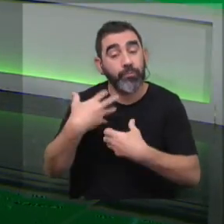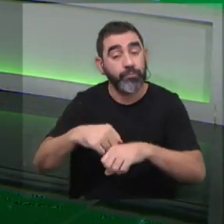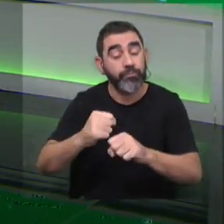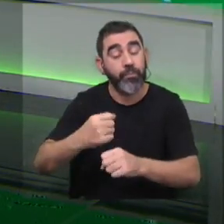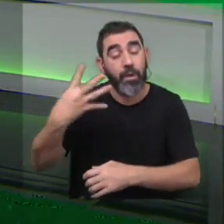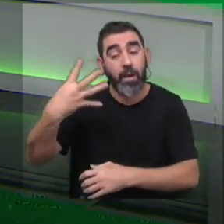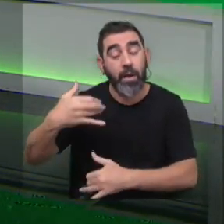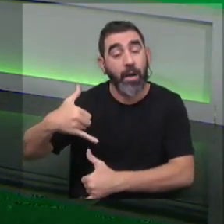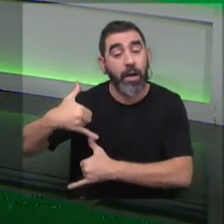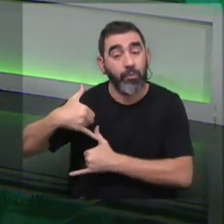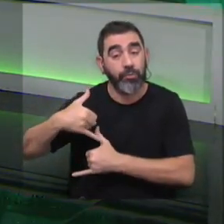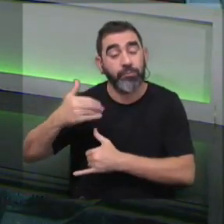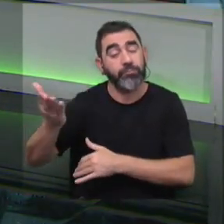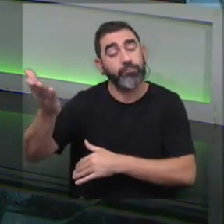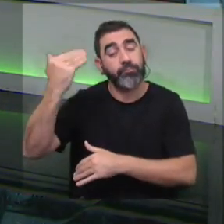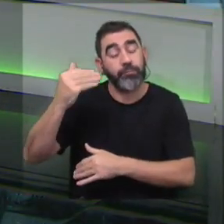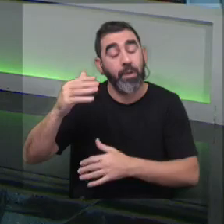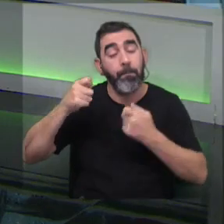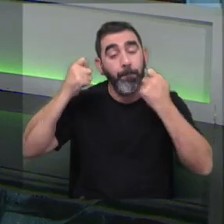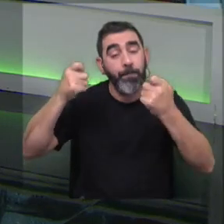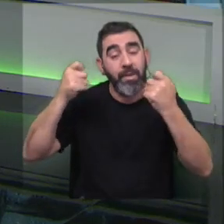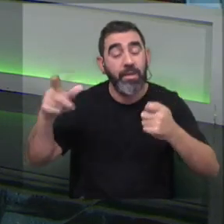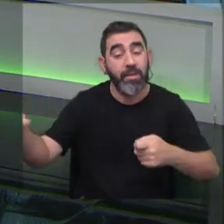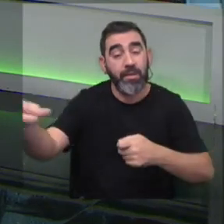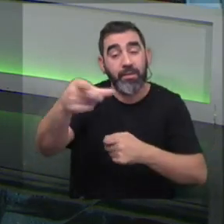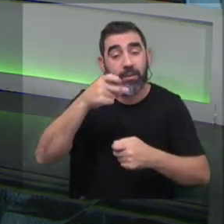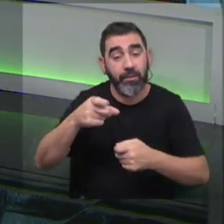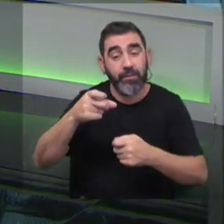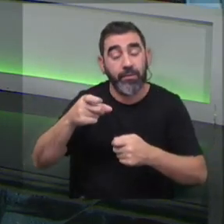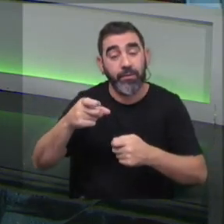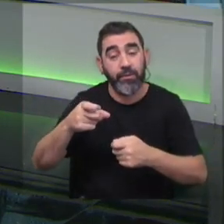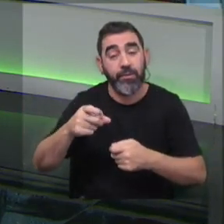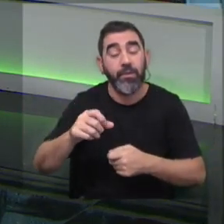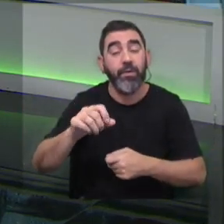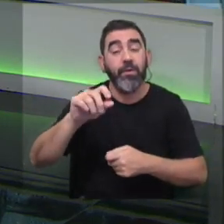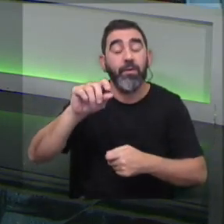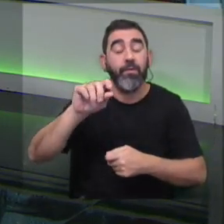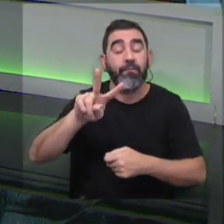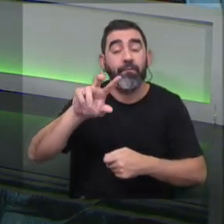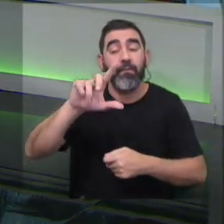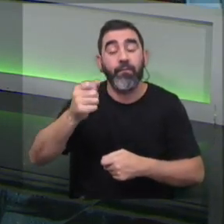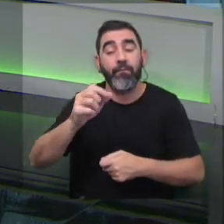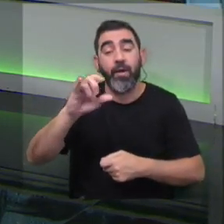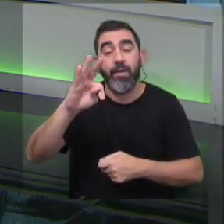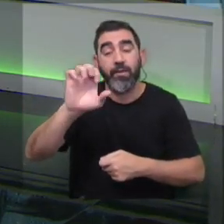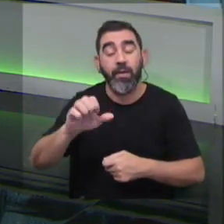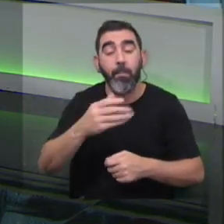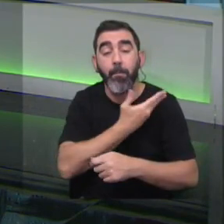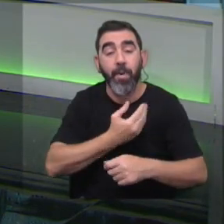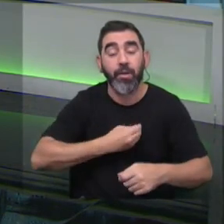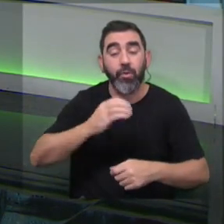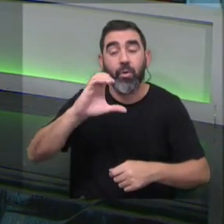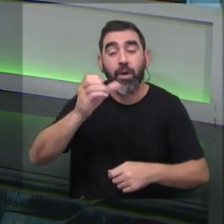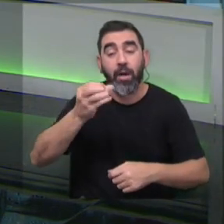14 luego de encontrar los restos del militante del partido comunista revolucionario Ricardo blanco valiente del maestro Julio Castro de la